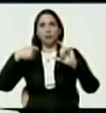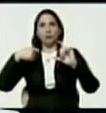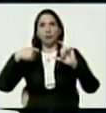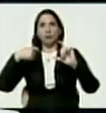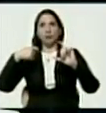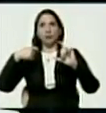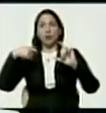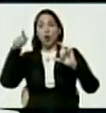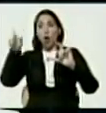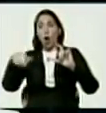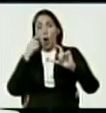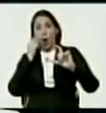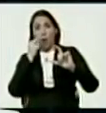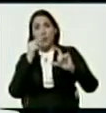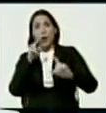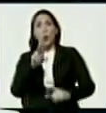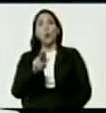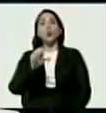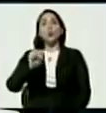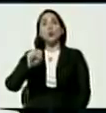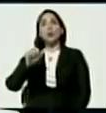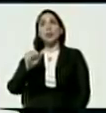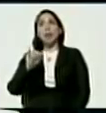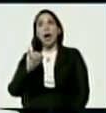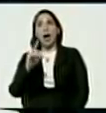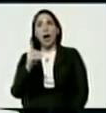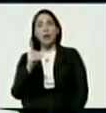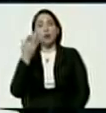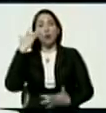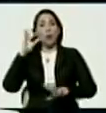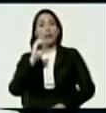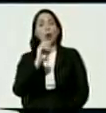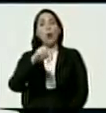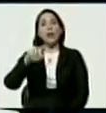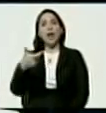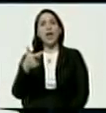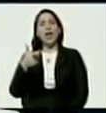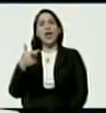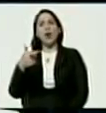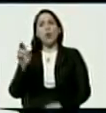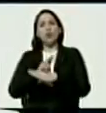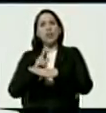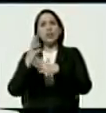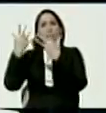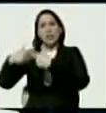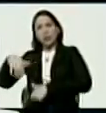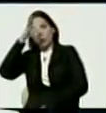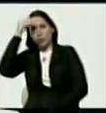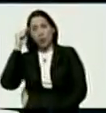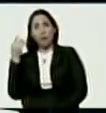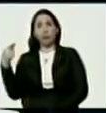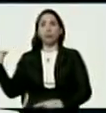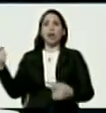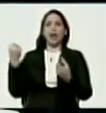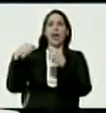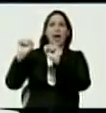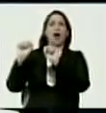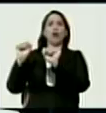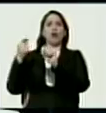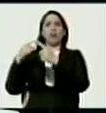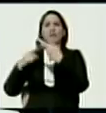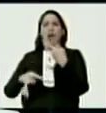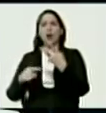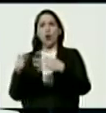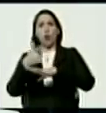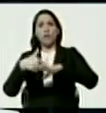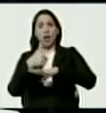de la USAID, que es una supuesta ONG que utiliza la administración Trump y que en general han utilizado las distintas administraciones, los distintos